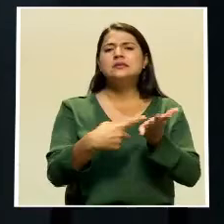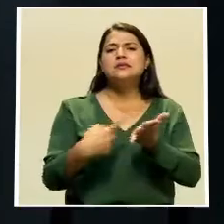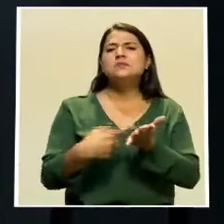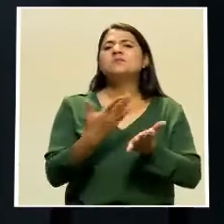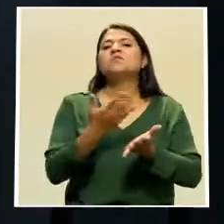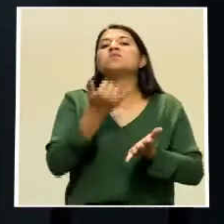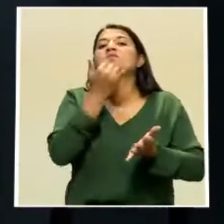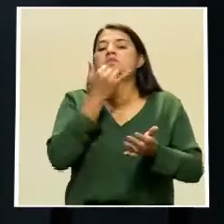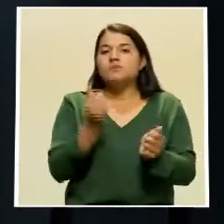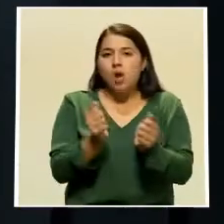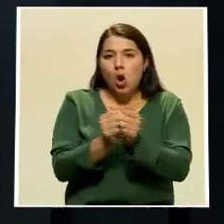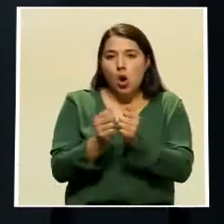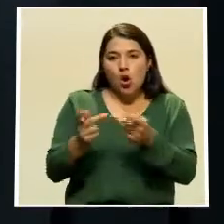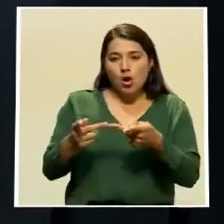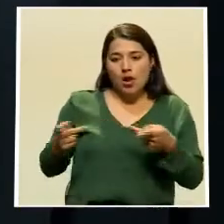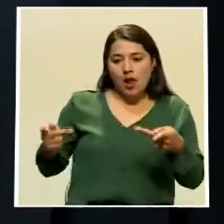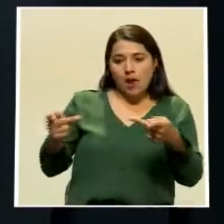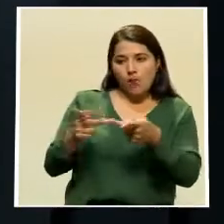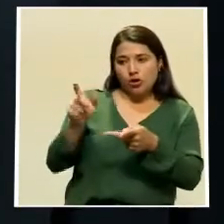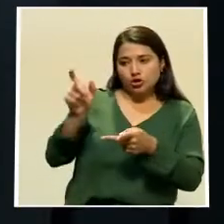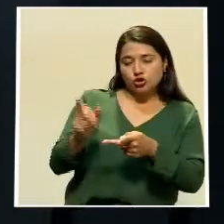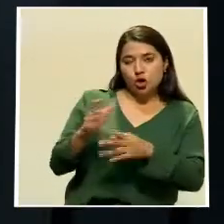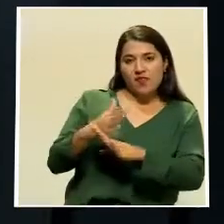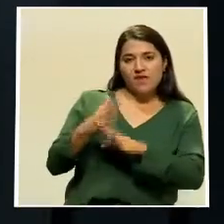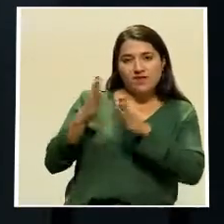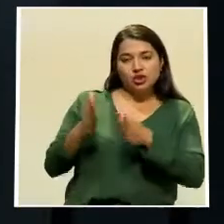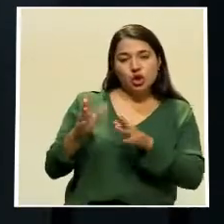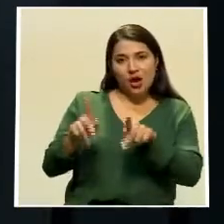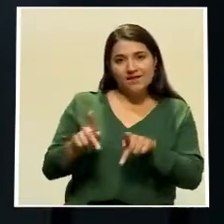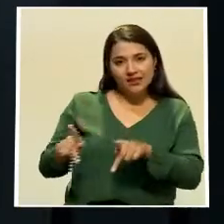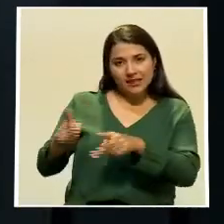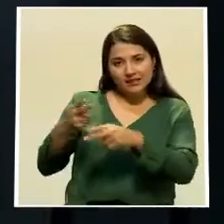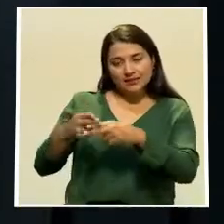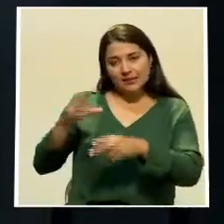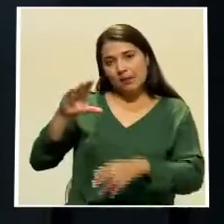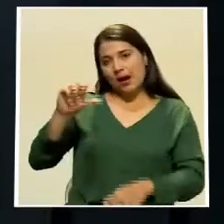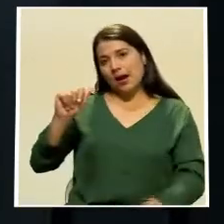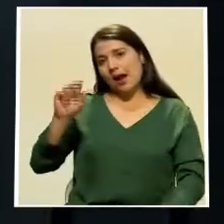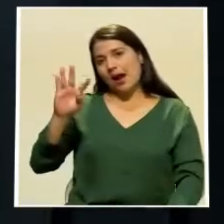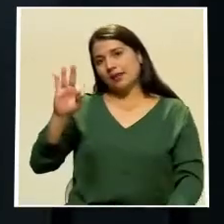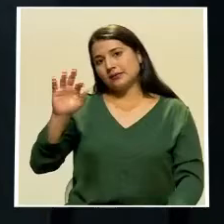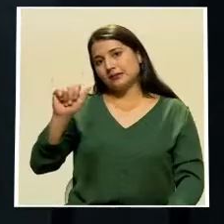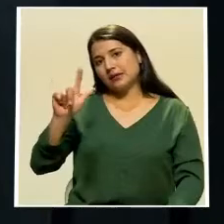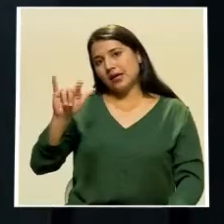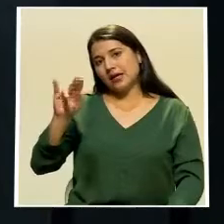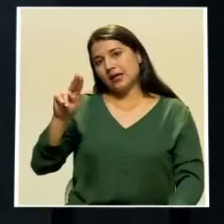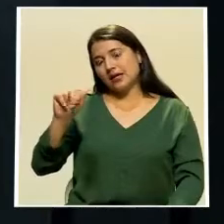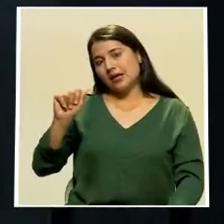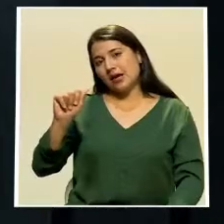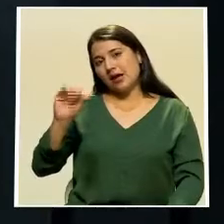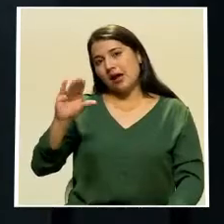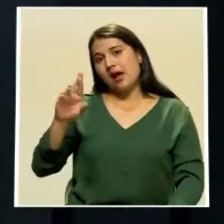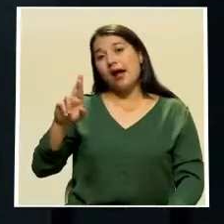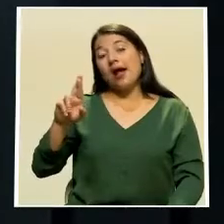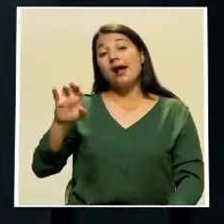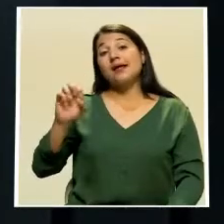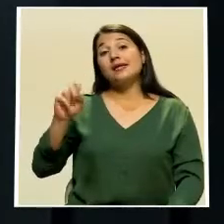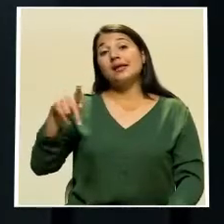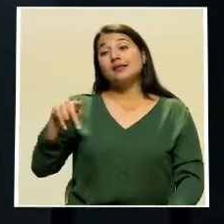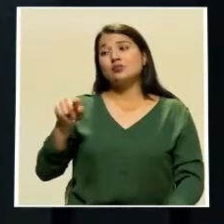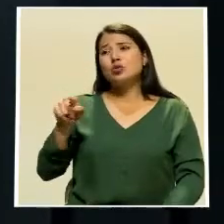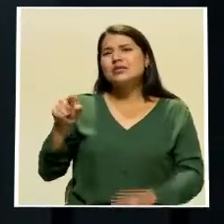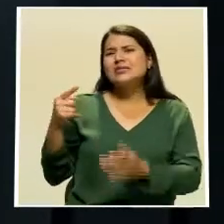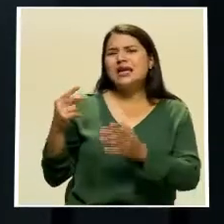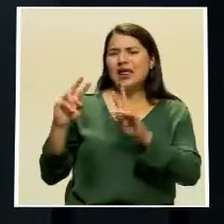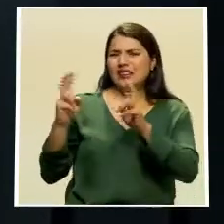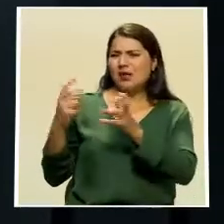de los habitantes, Catalina Crespo, un tema que ha sido discutido en la Asamblea Legislativa ya desde hace varios meses y esta